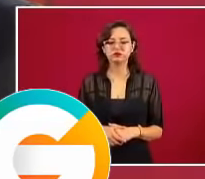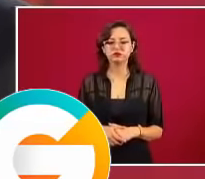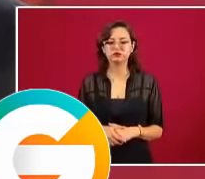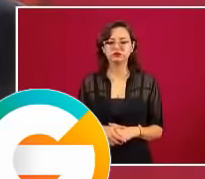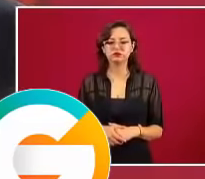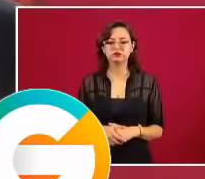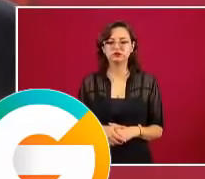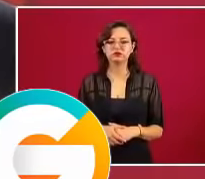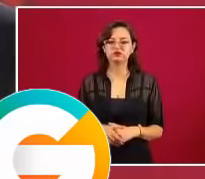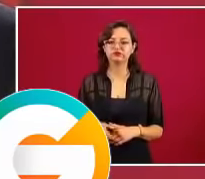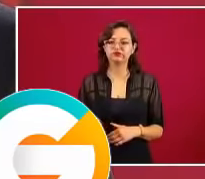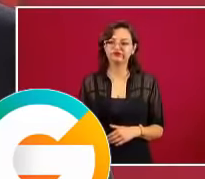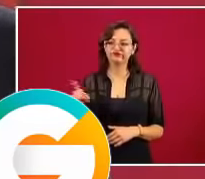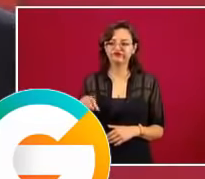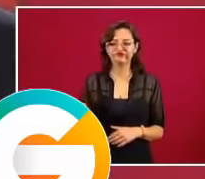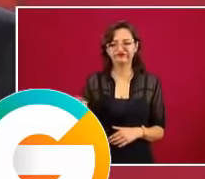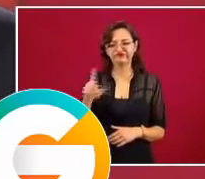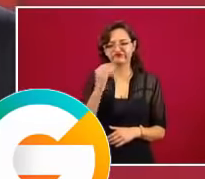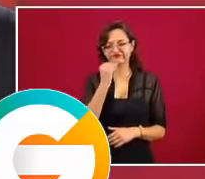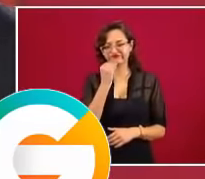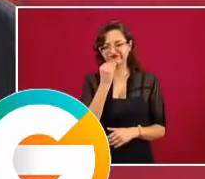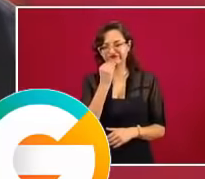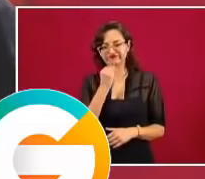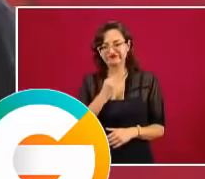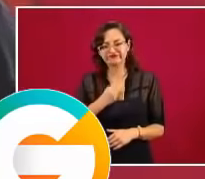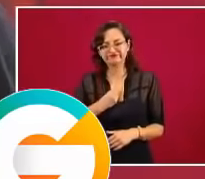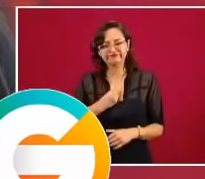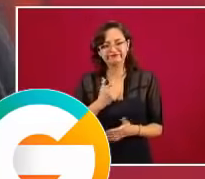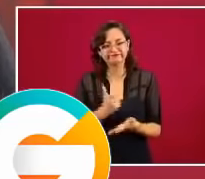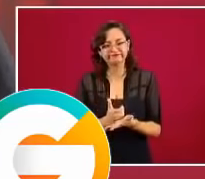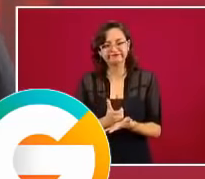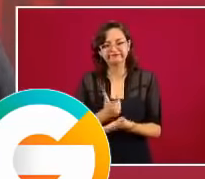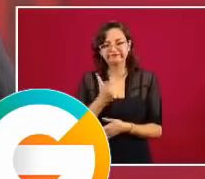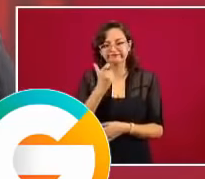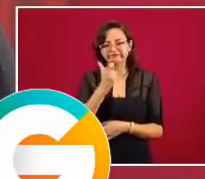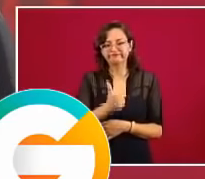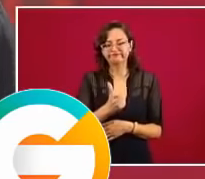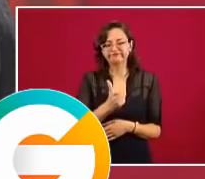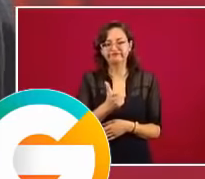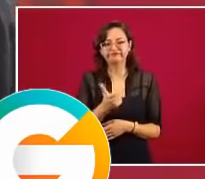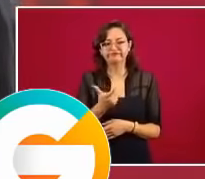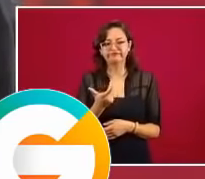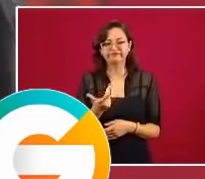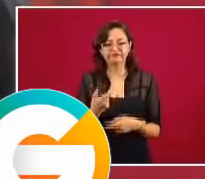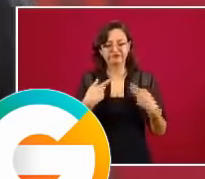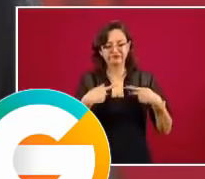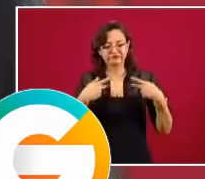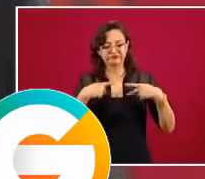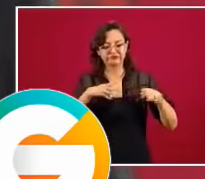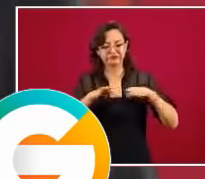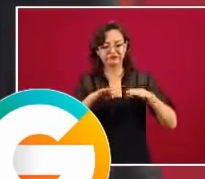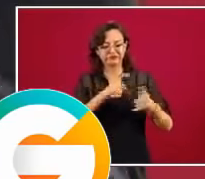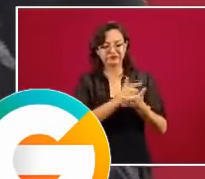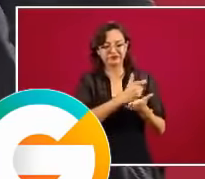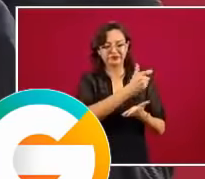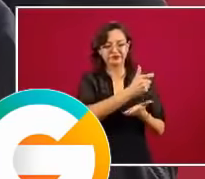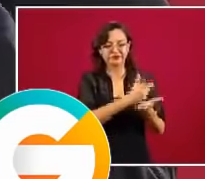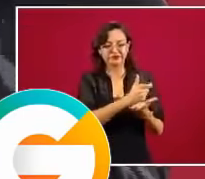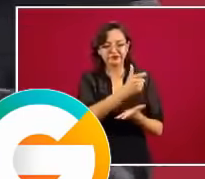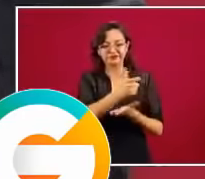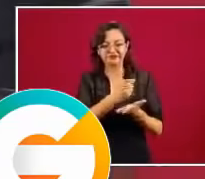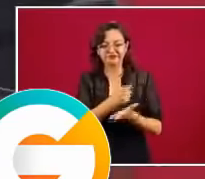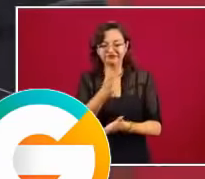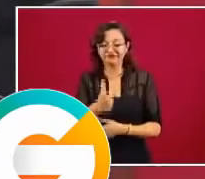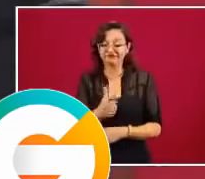dientes apretados, pagaban la nómina, le pagaban a los trabajadores, pero lo de los